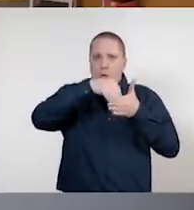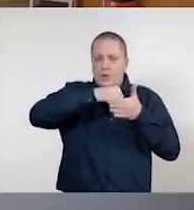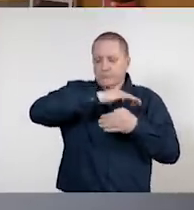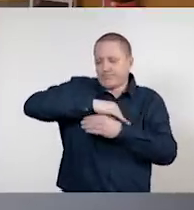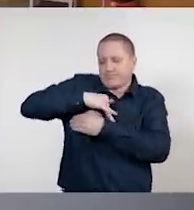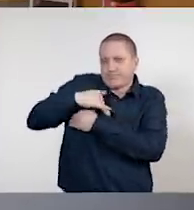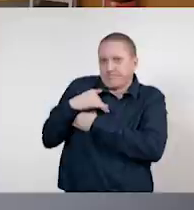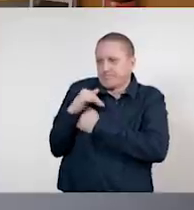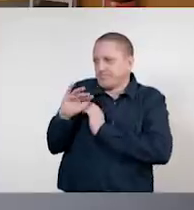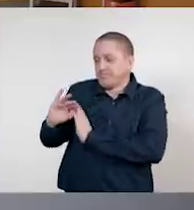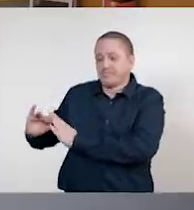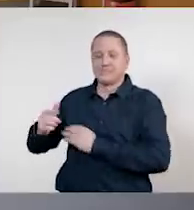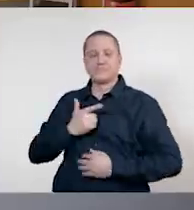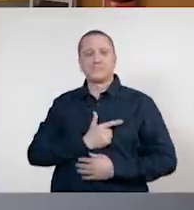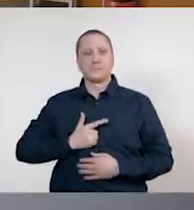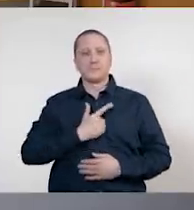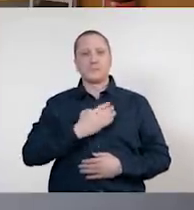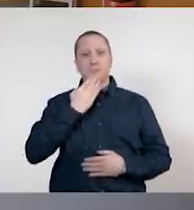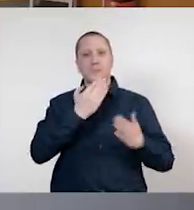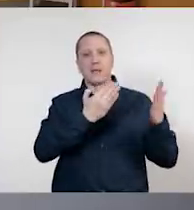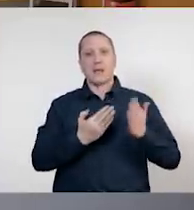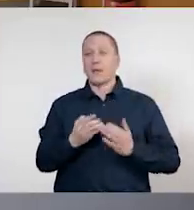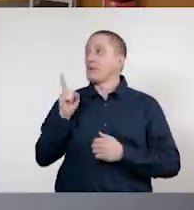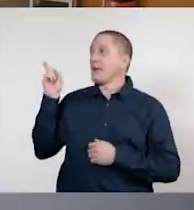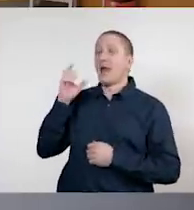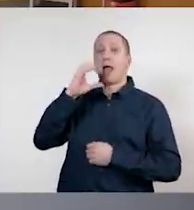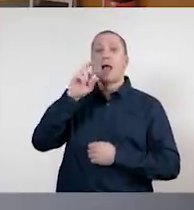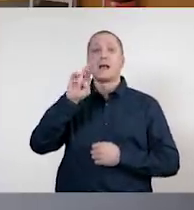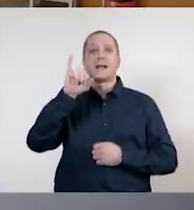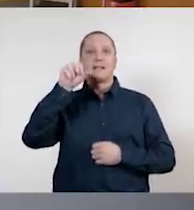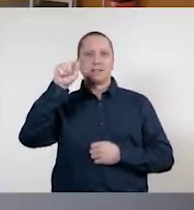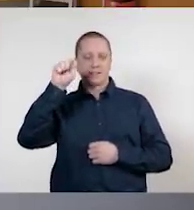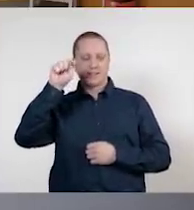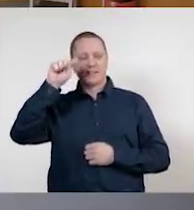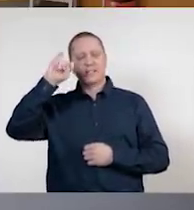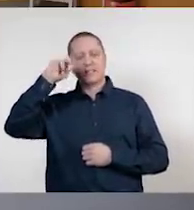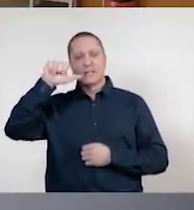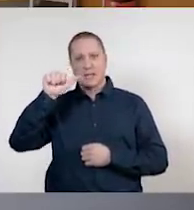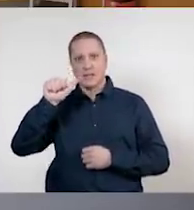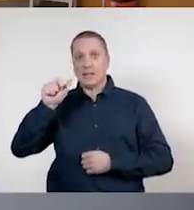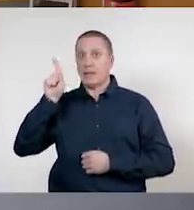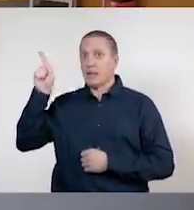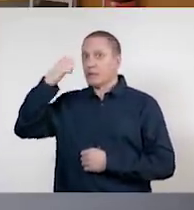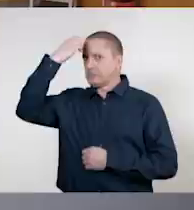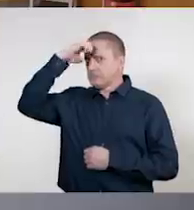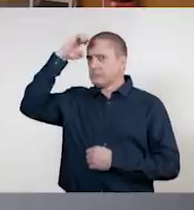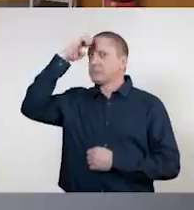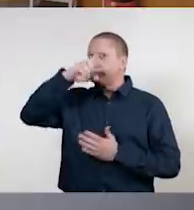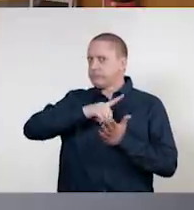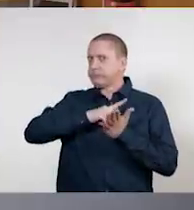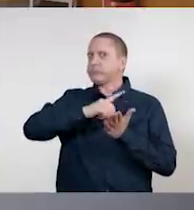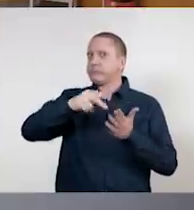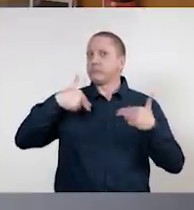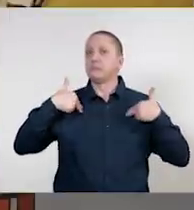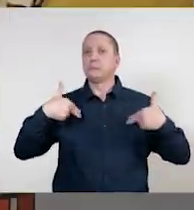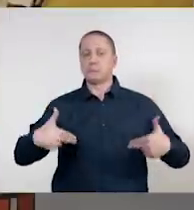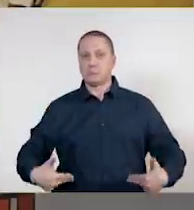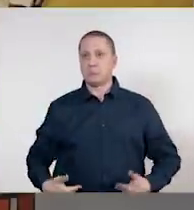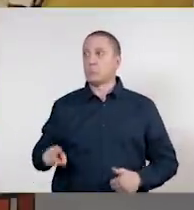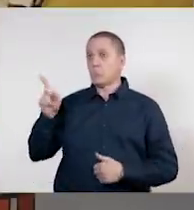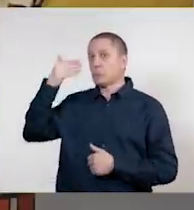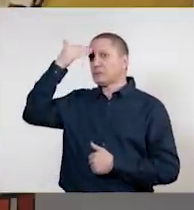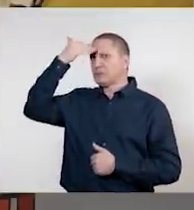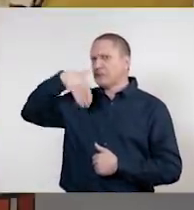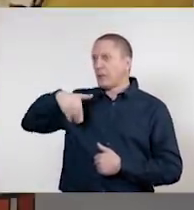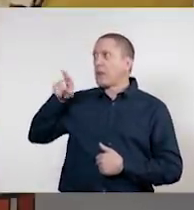agarraderas. Con muchísimo gusto le doy la bienvenida a Cristina, quien es nuestra especialista en derechos humanos y